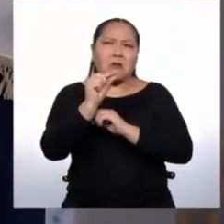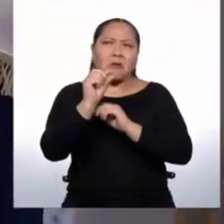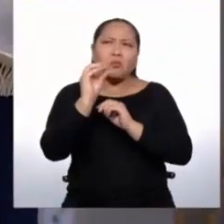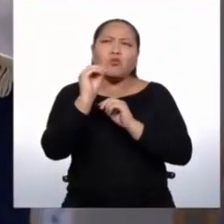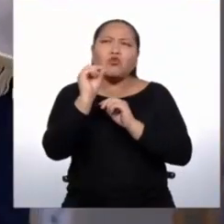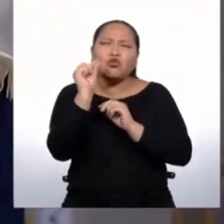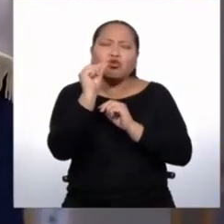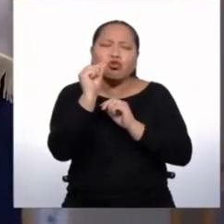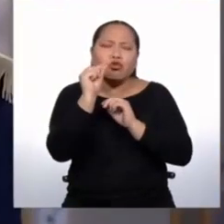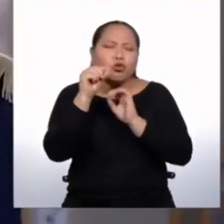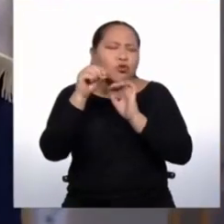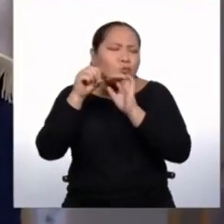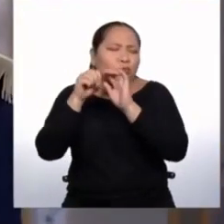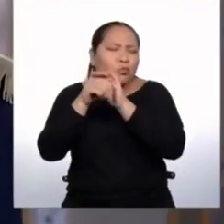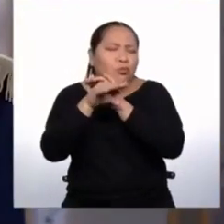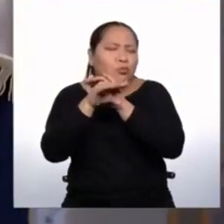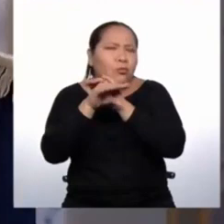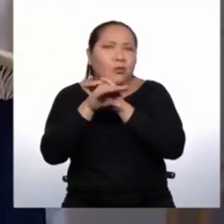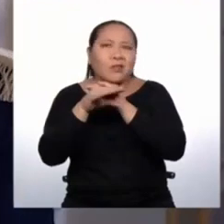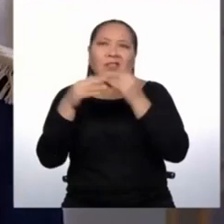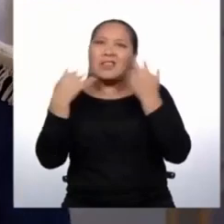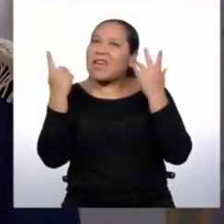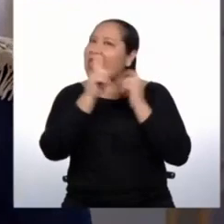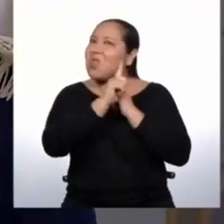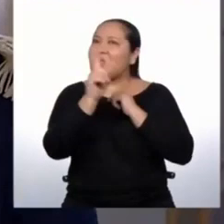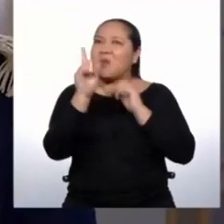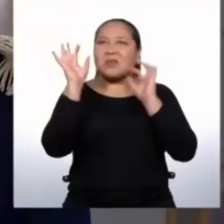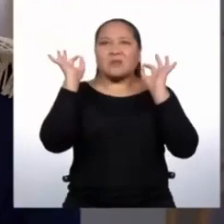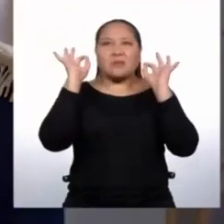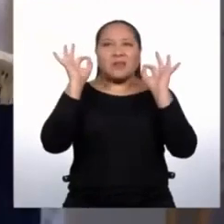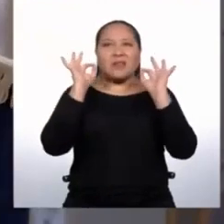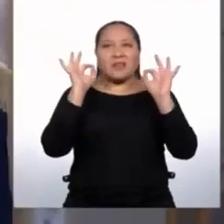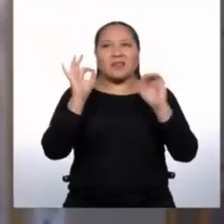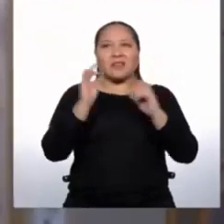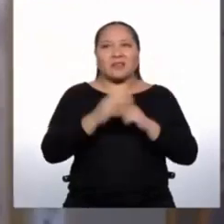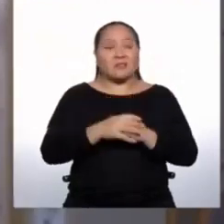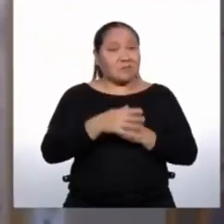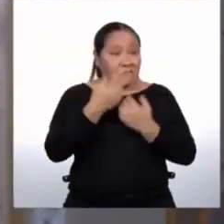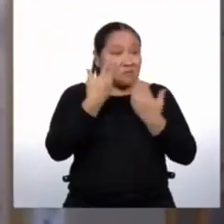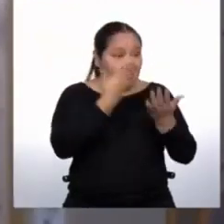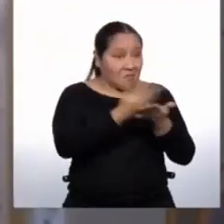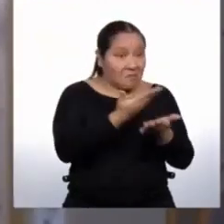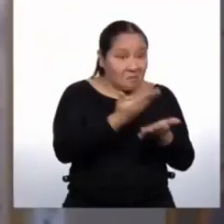proyectil diminuto. Ya no hay peligro. Examínenlo.